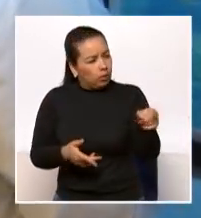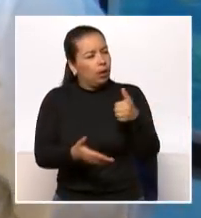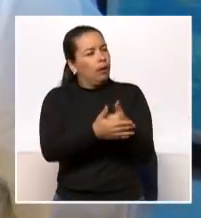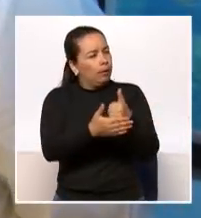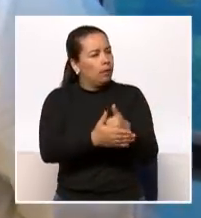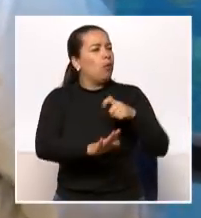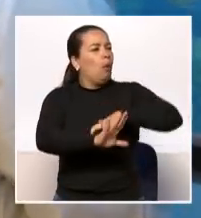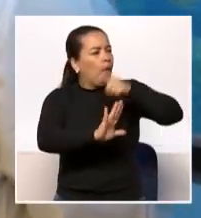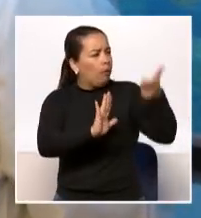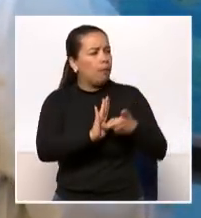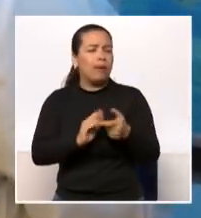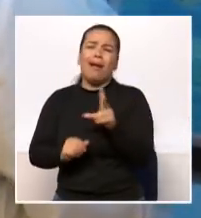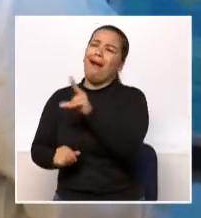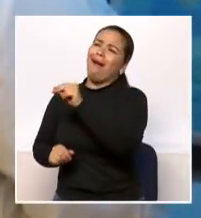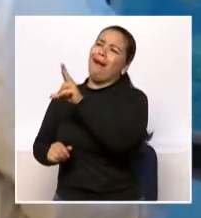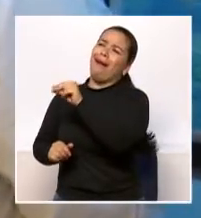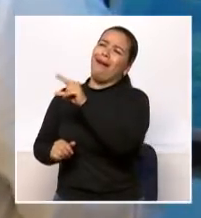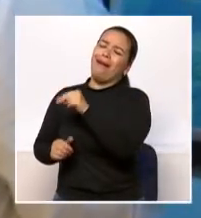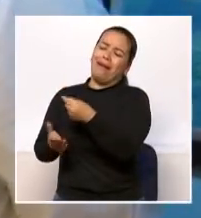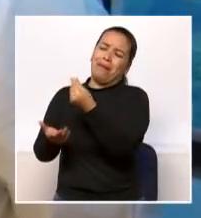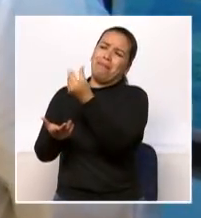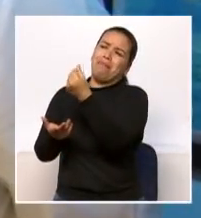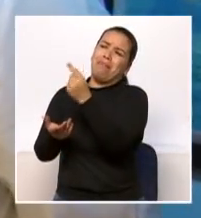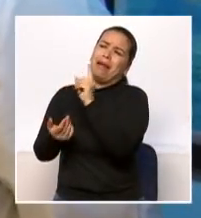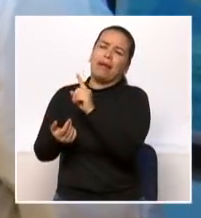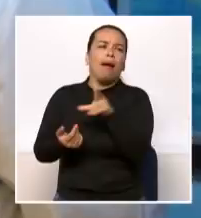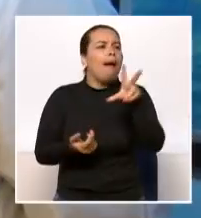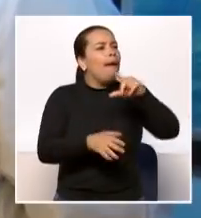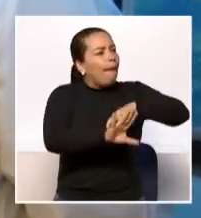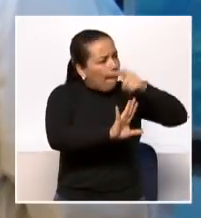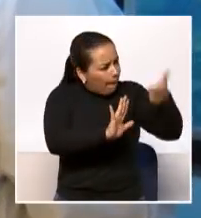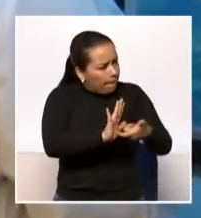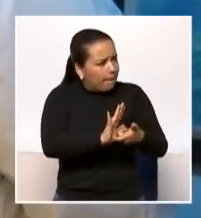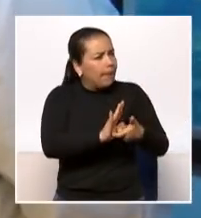completa. No, que es que el costo, que es que hágasela